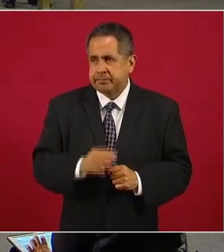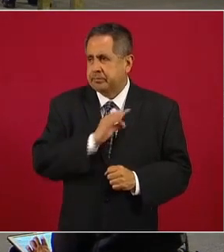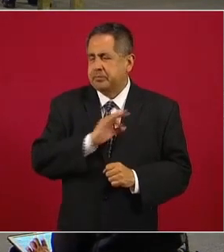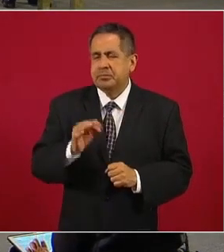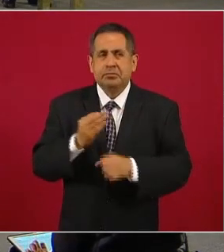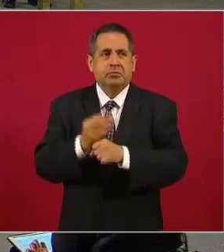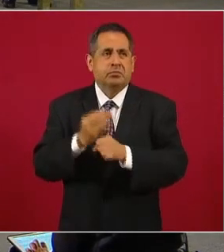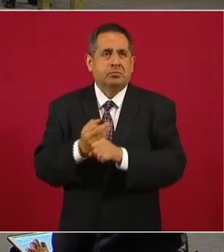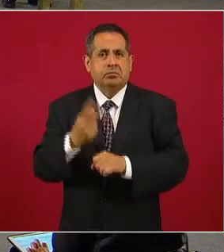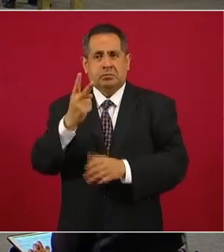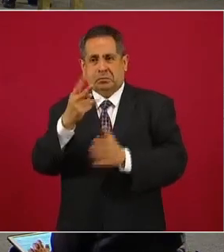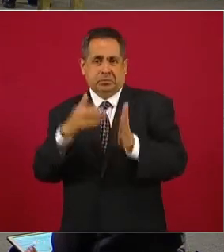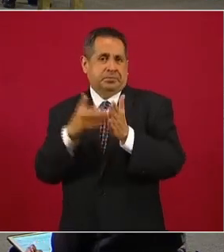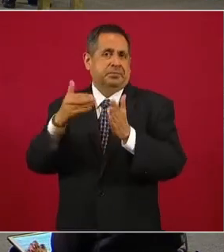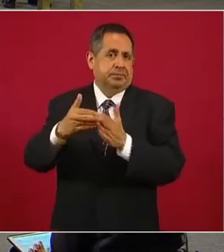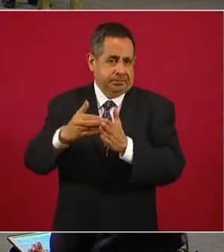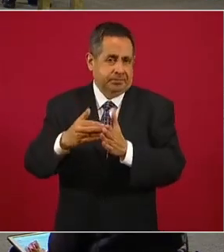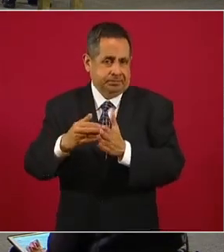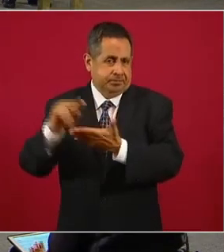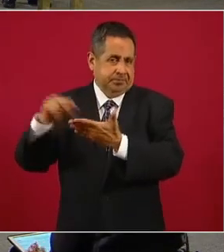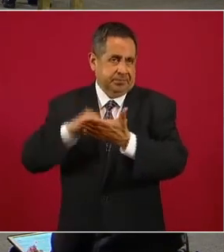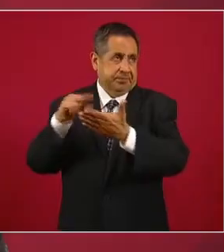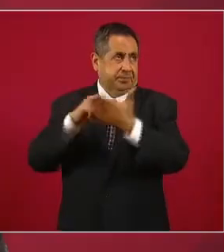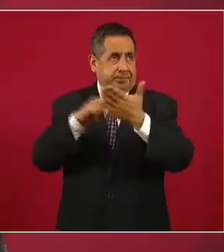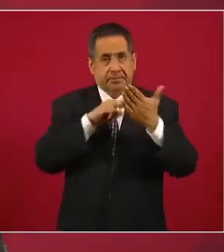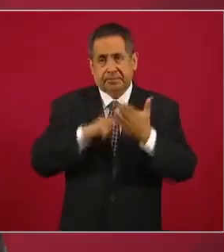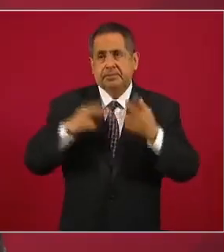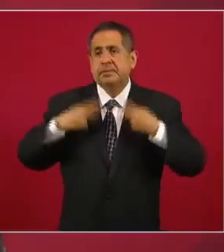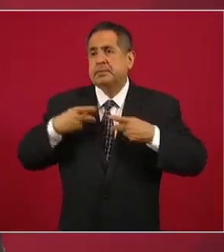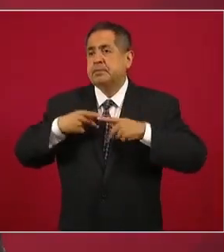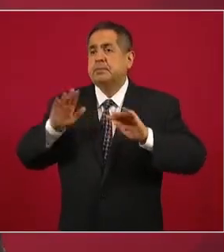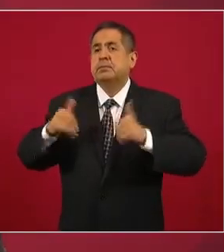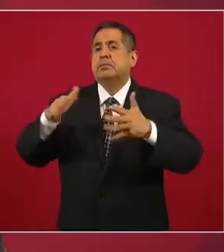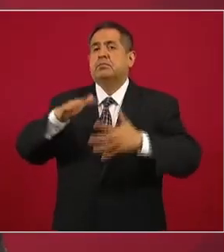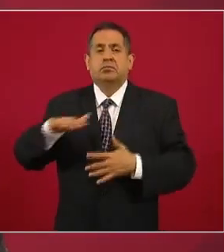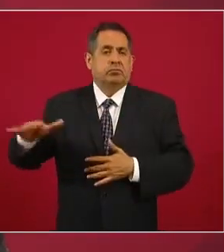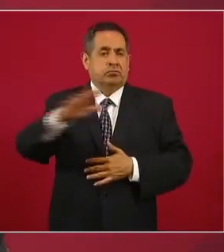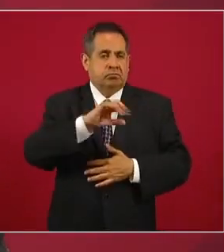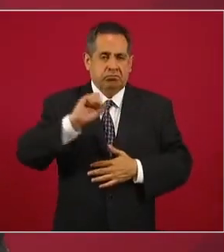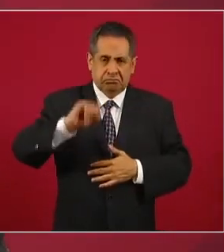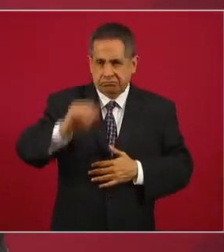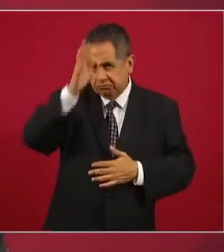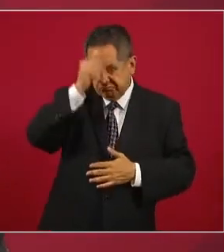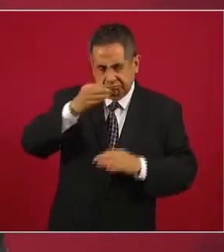cerca de 2 millones. De firmas de ciudadanos.